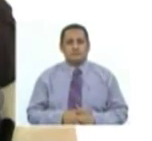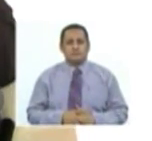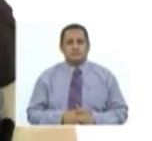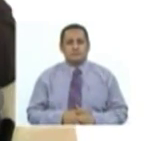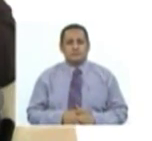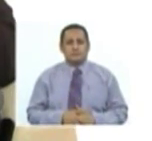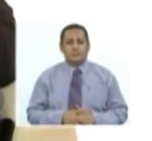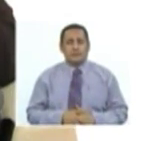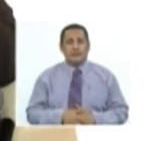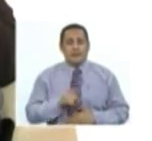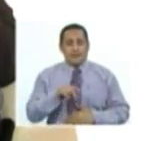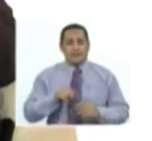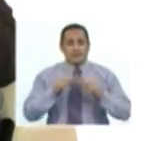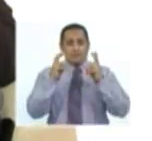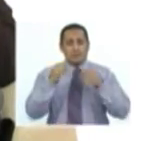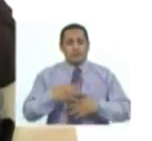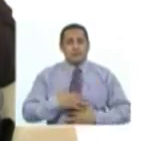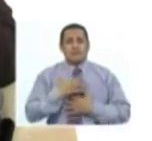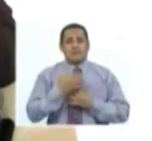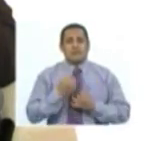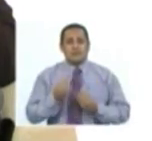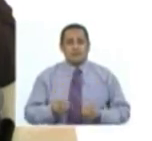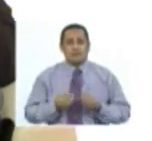El caso es bien interesante porque